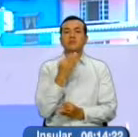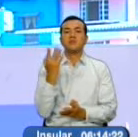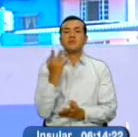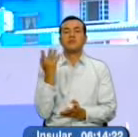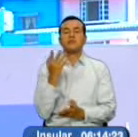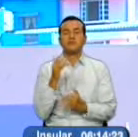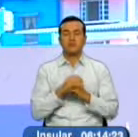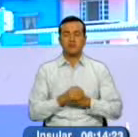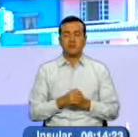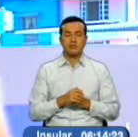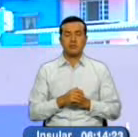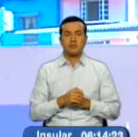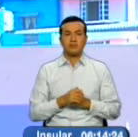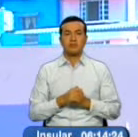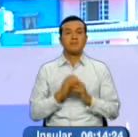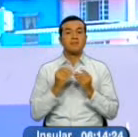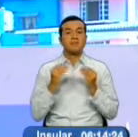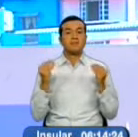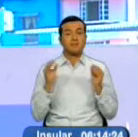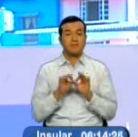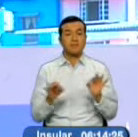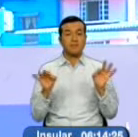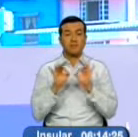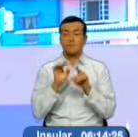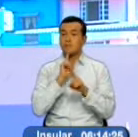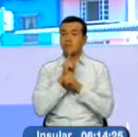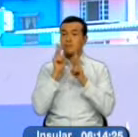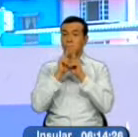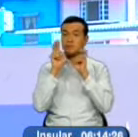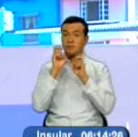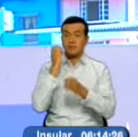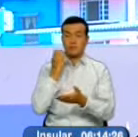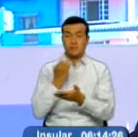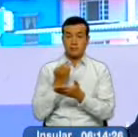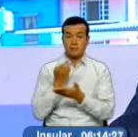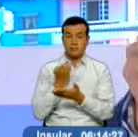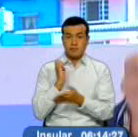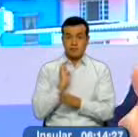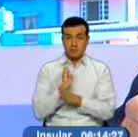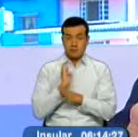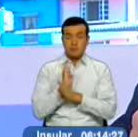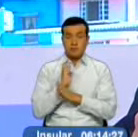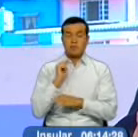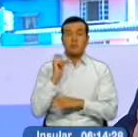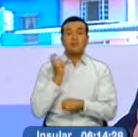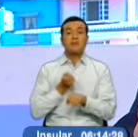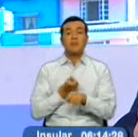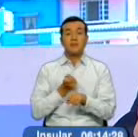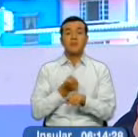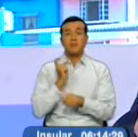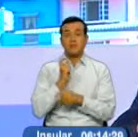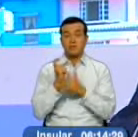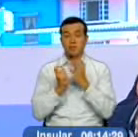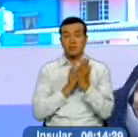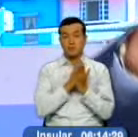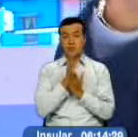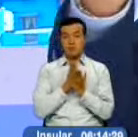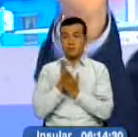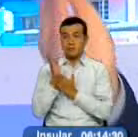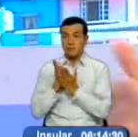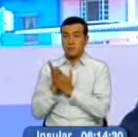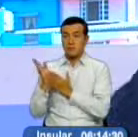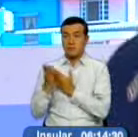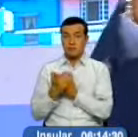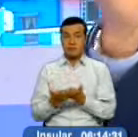deserción muy importante todavía en el caso ecuatoriano y particularmente en algunas carreras que podrían